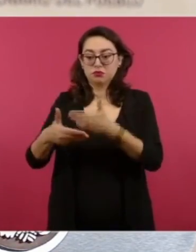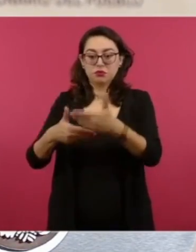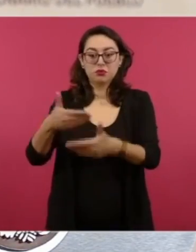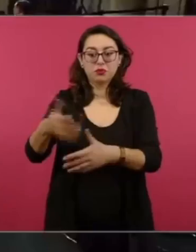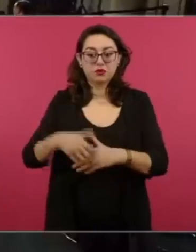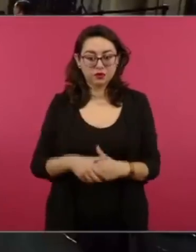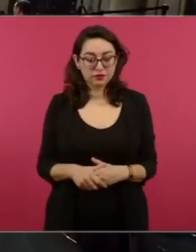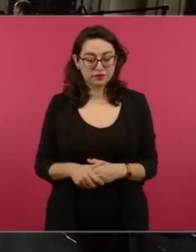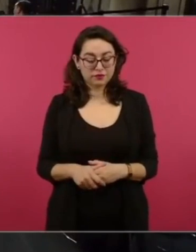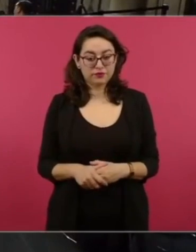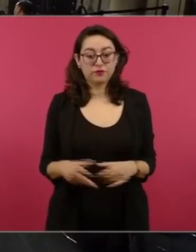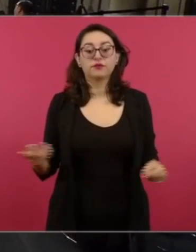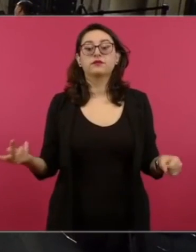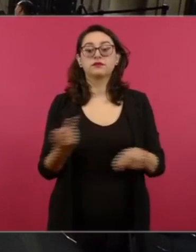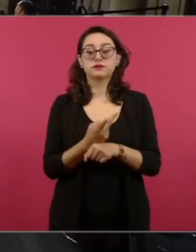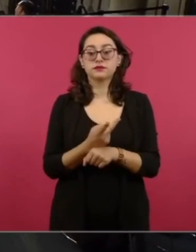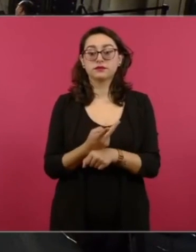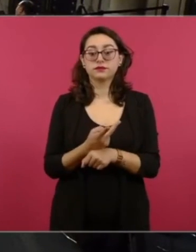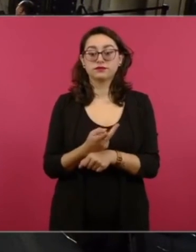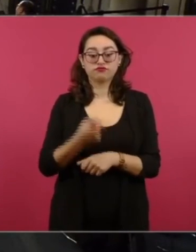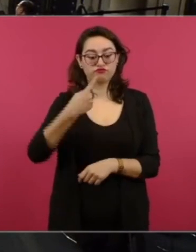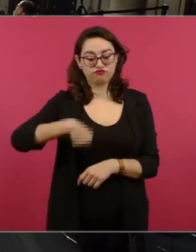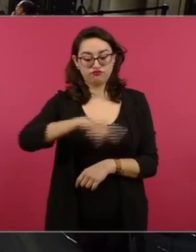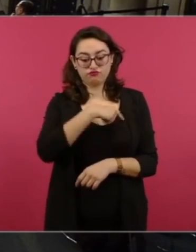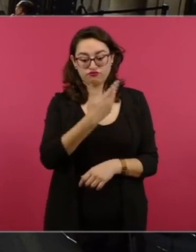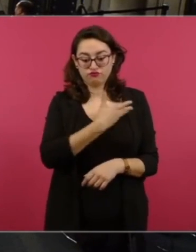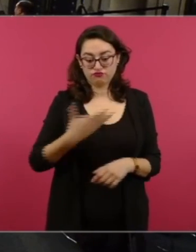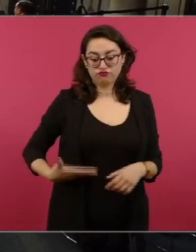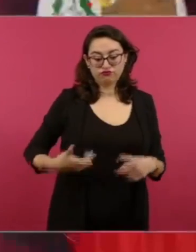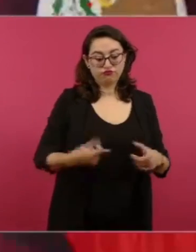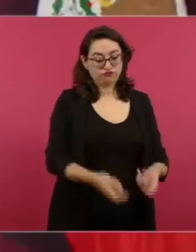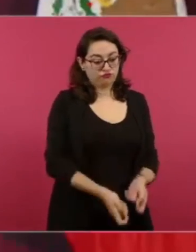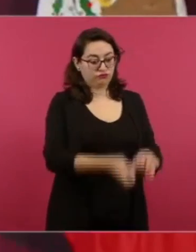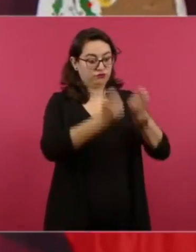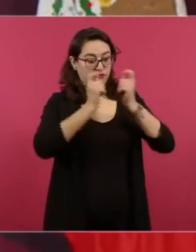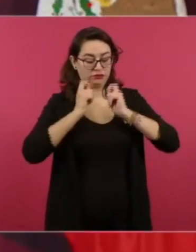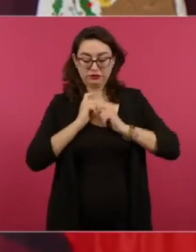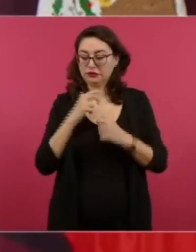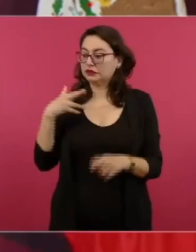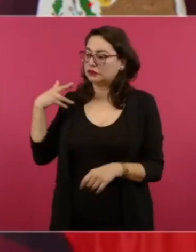nos metemos a ayudar a la gente más necesitada